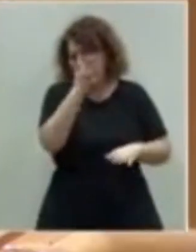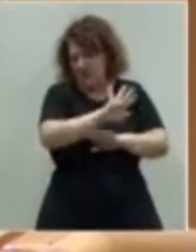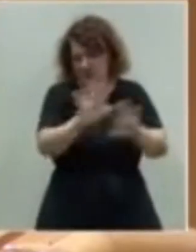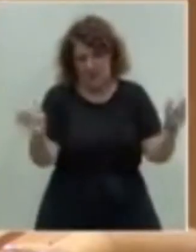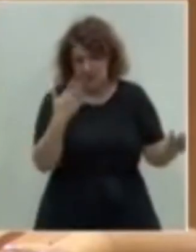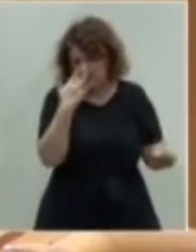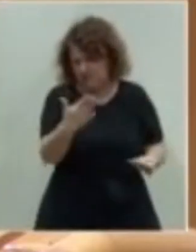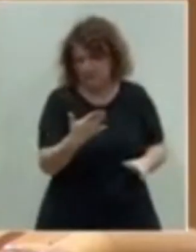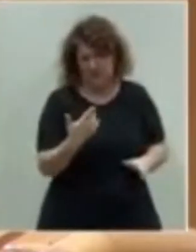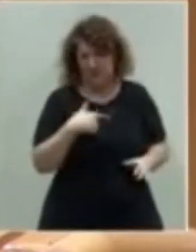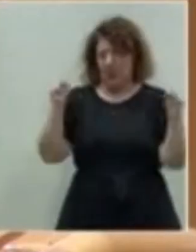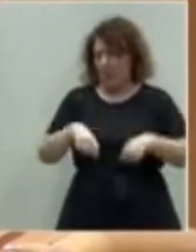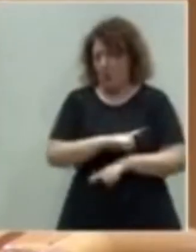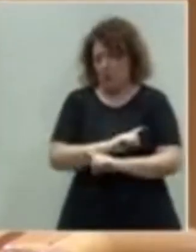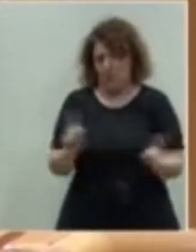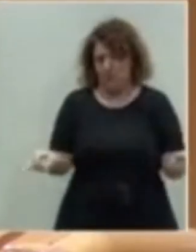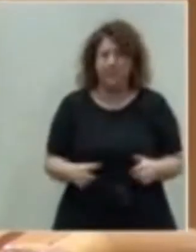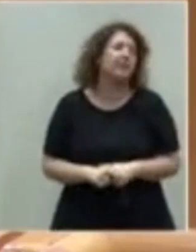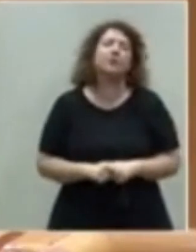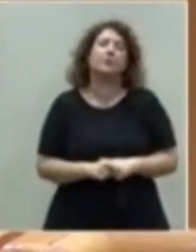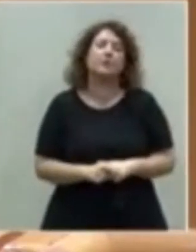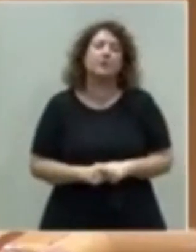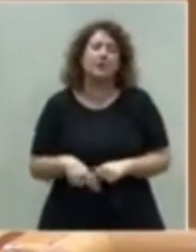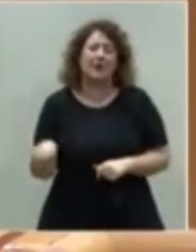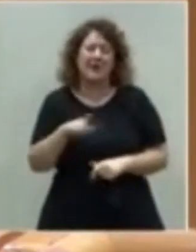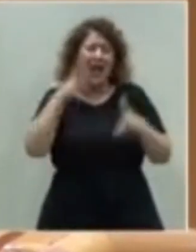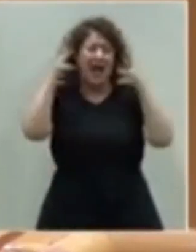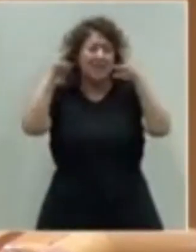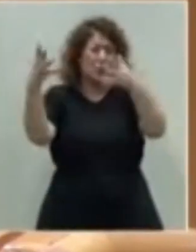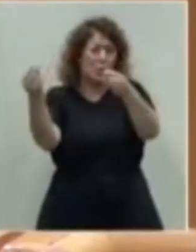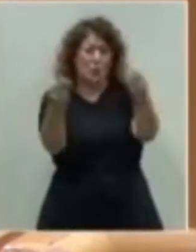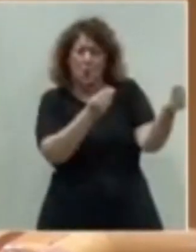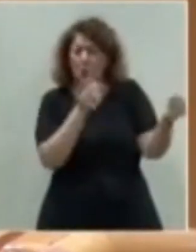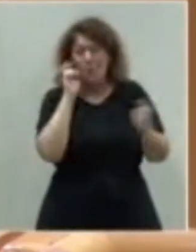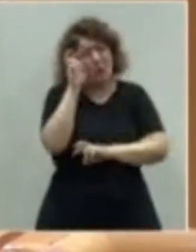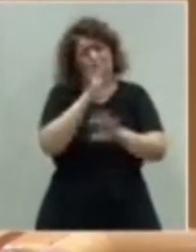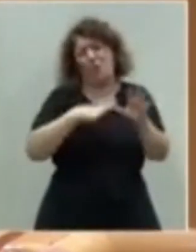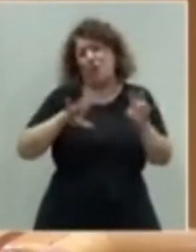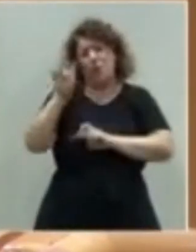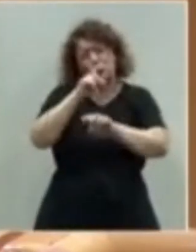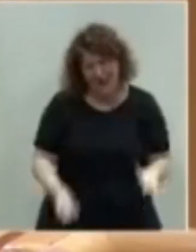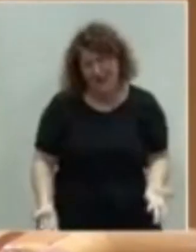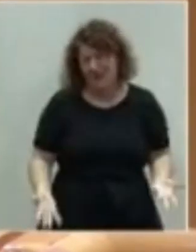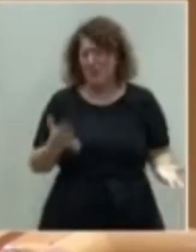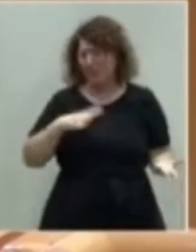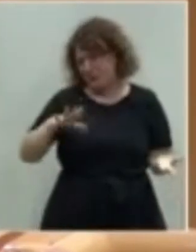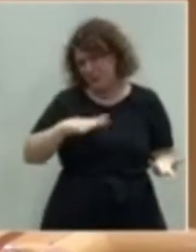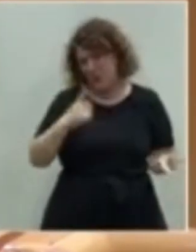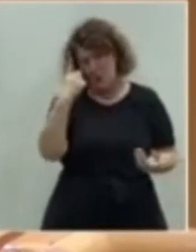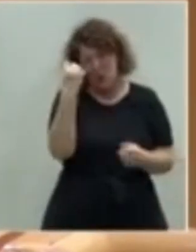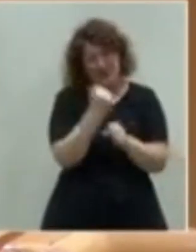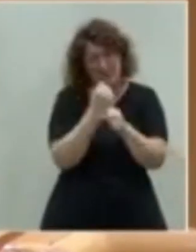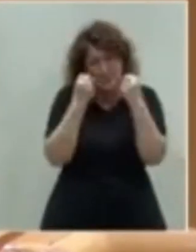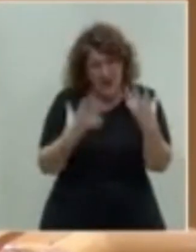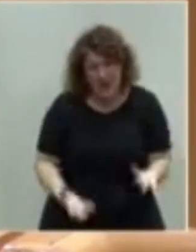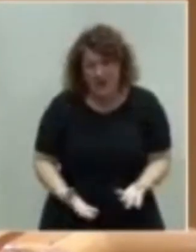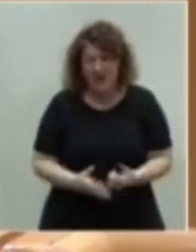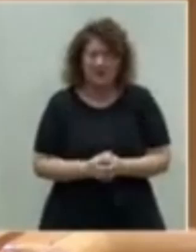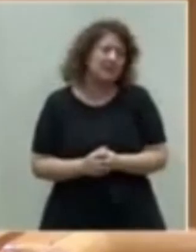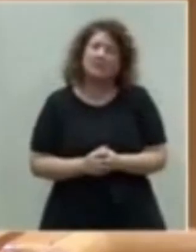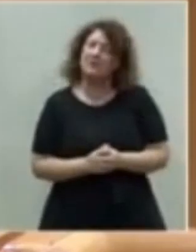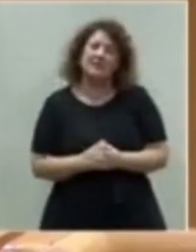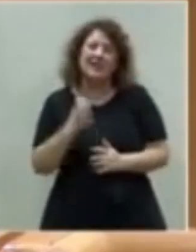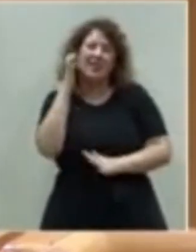Sánchez, e impropios de usted. De tantos asesores que tiene usted, le voy a decir que busque uno que haga la tarea. El mismo que le dijo que el descuento de residentes